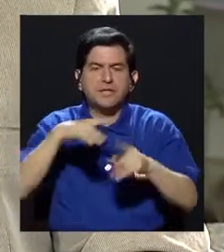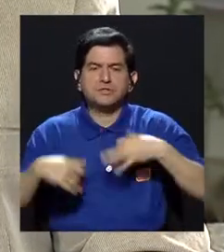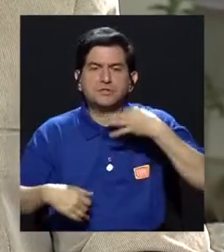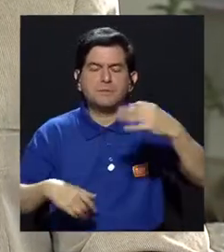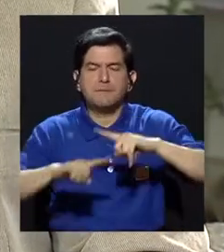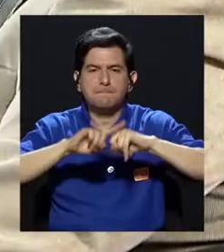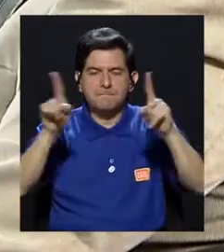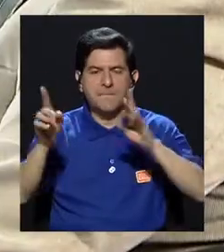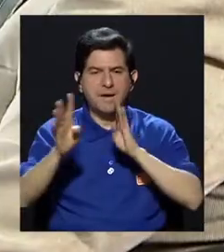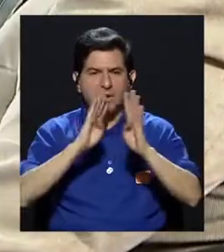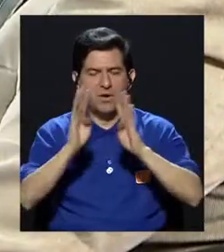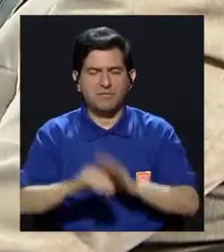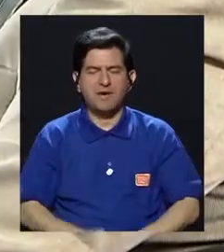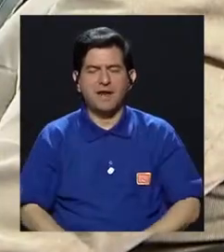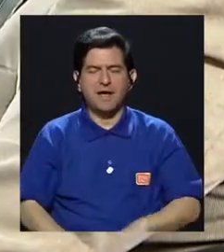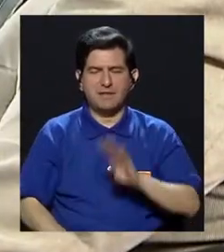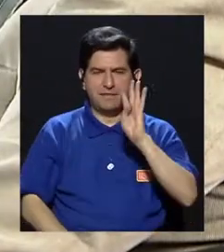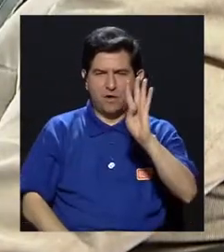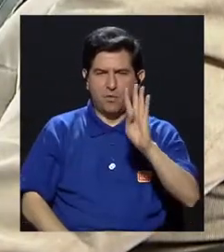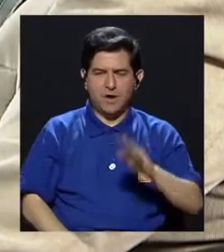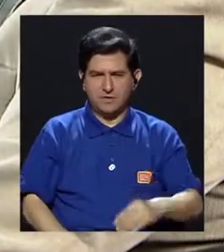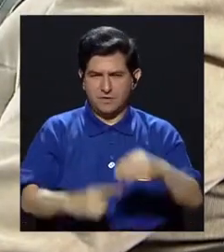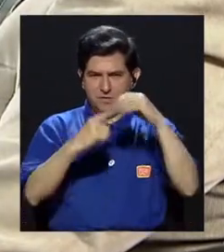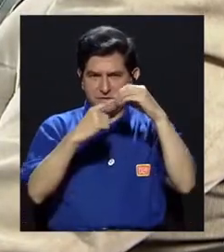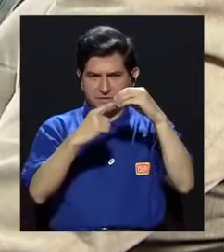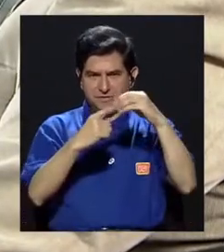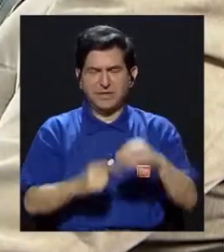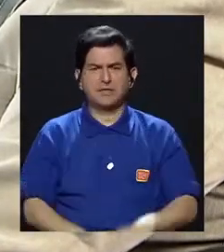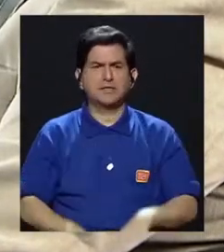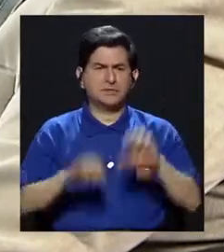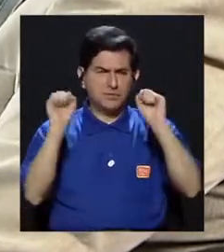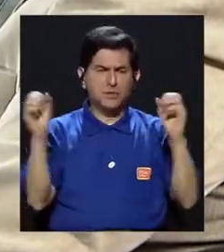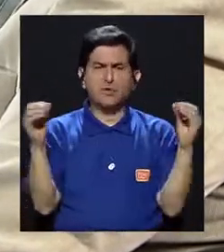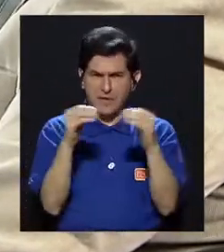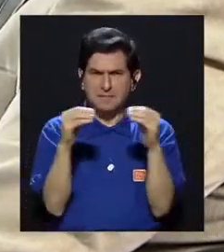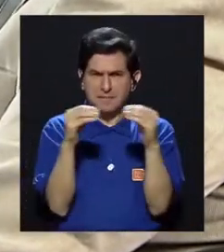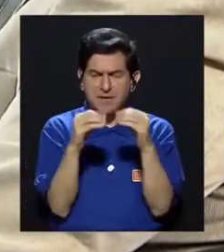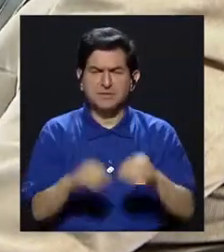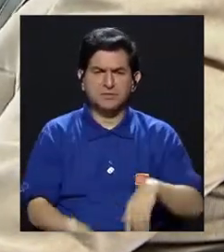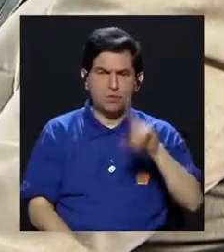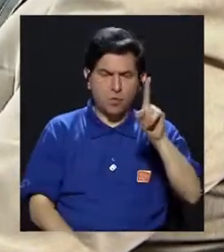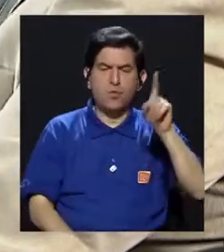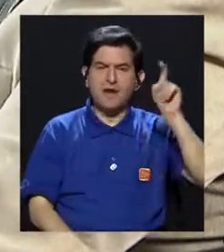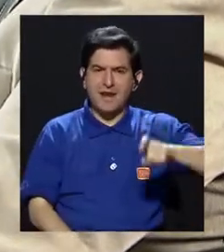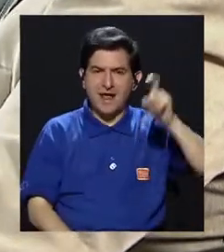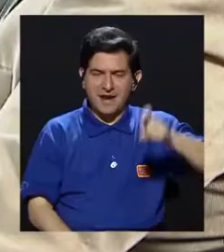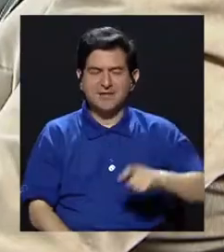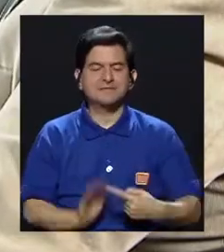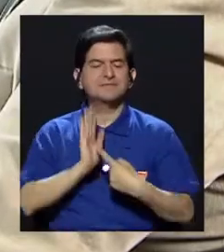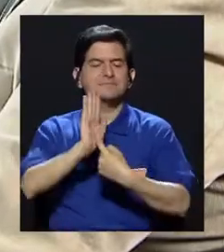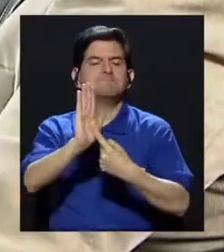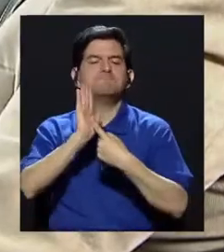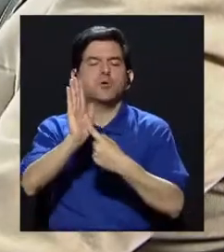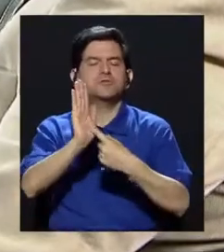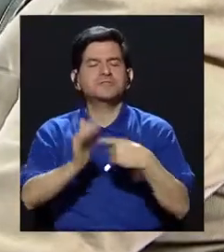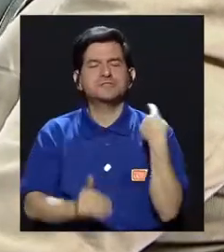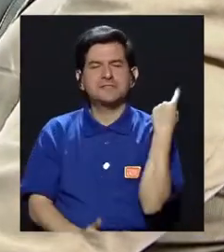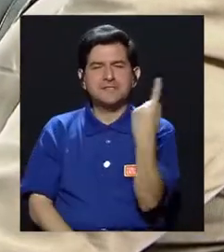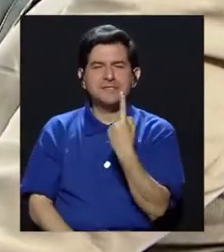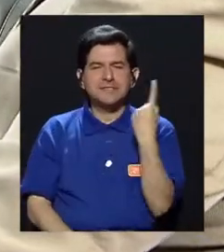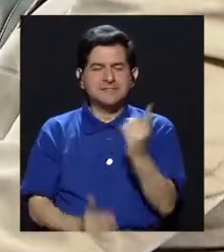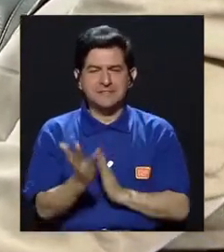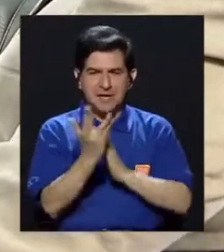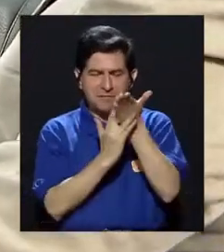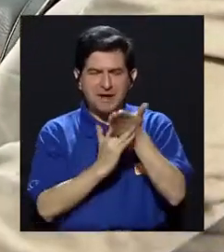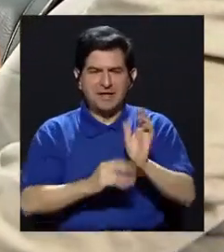vida cotidiana, pero vamos a mencionar básicamente cuatro, pero podemos mencionar más. Una, la necesidad de estar demostrando permanentemente